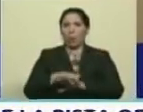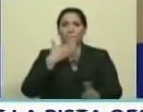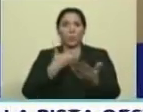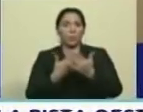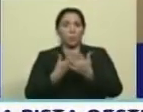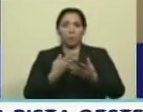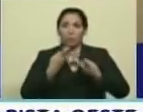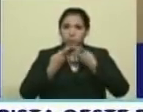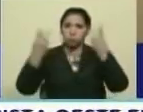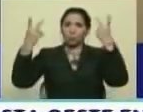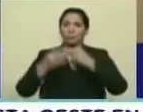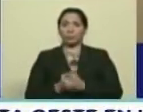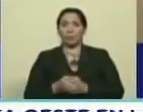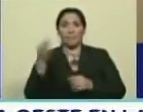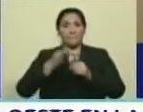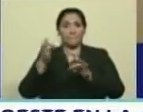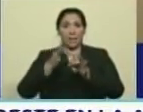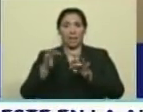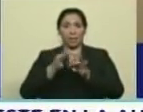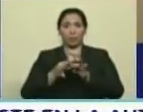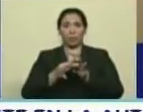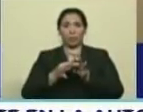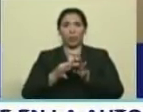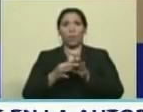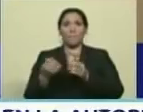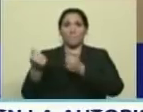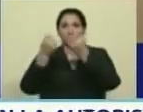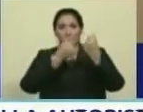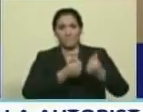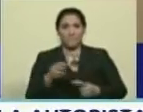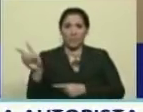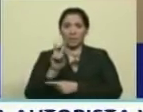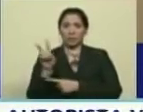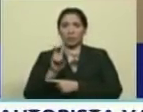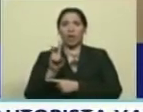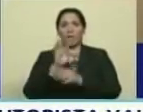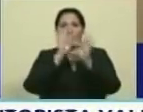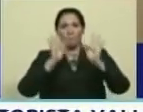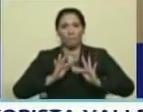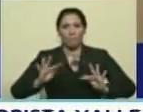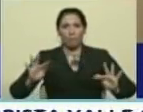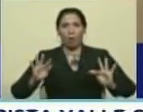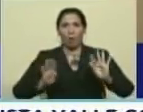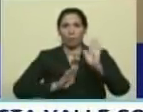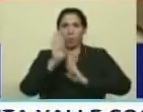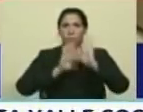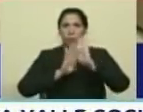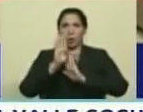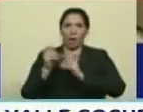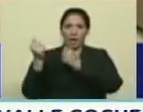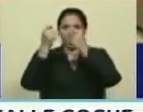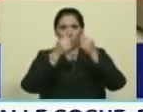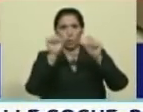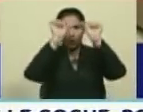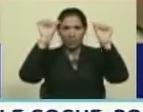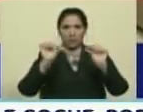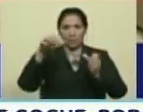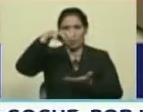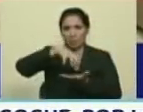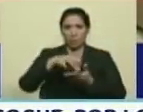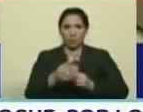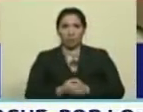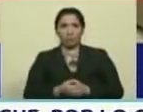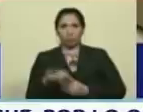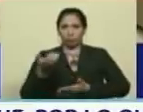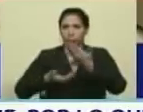propuesta en donde el Petro, la criptomoneda venezolana, forme parte del eje de crecimiento económico de este sistema regional a